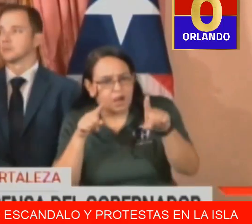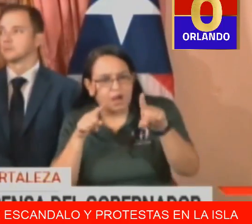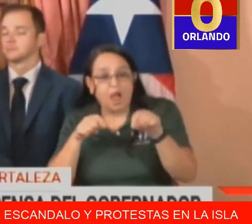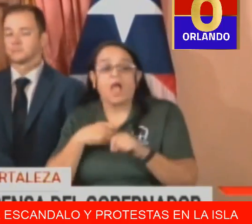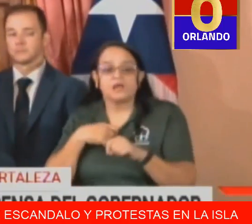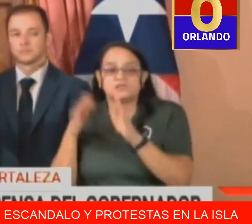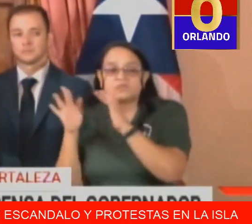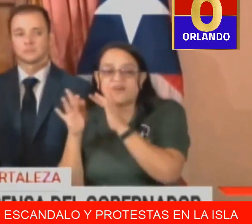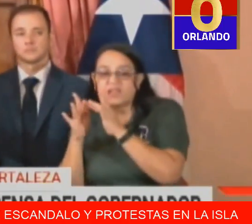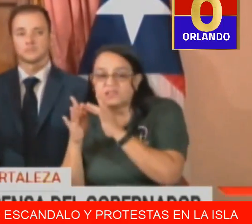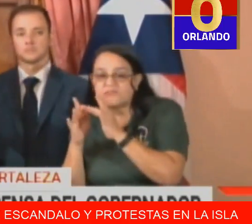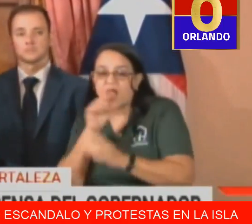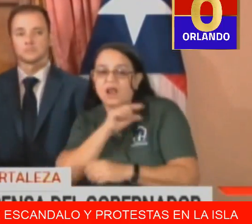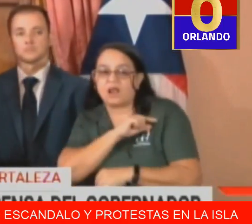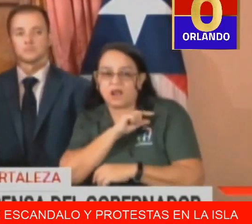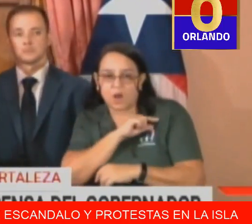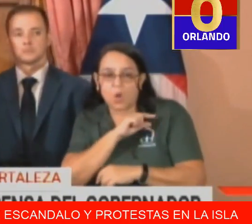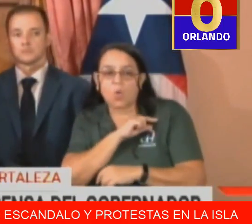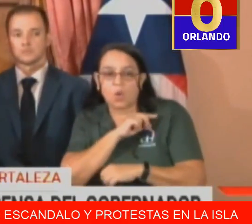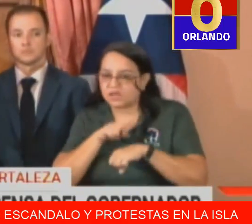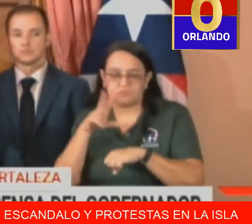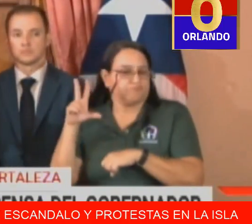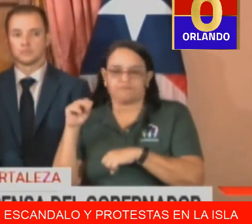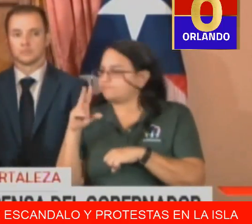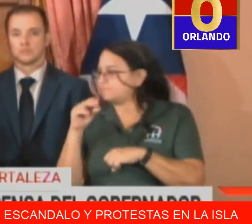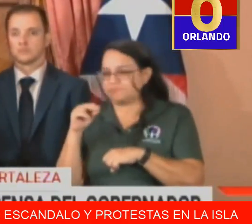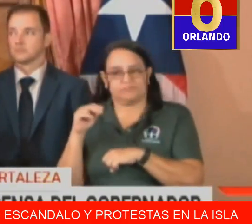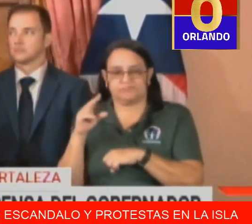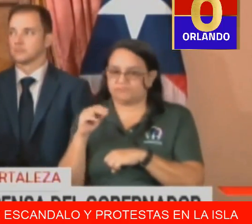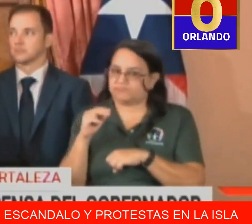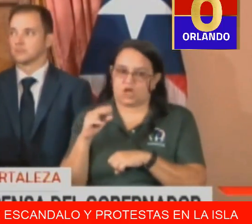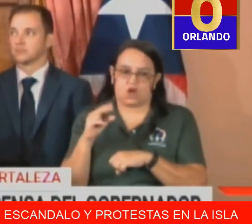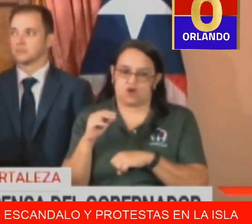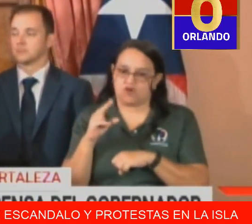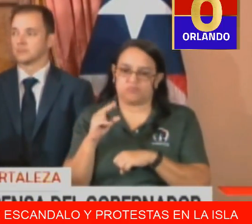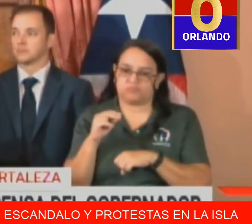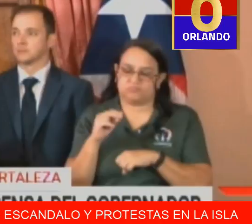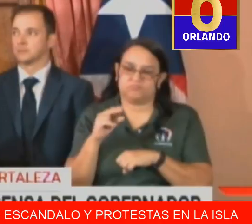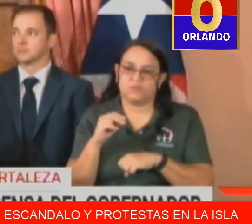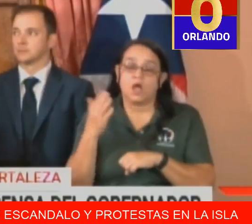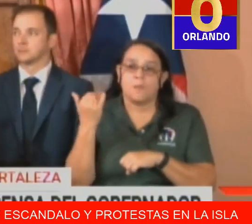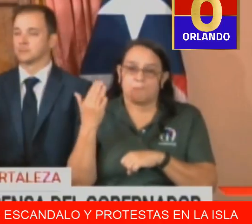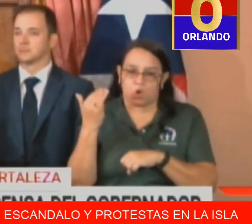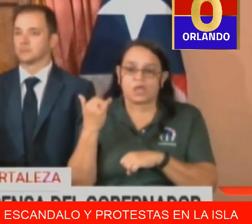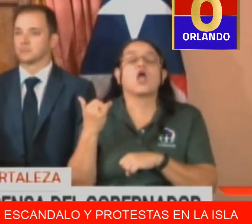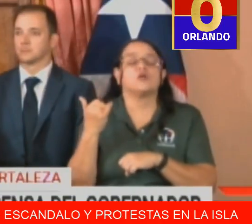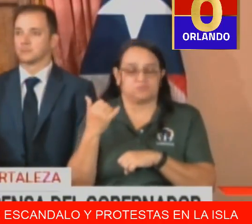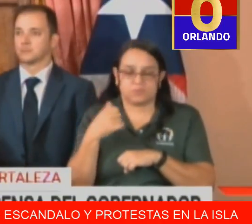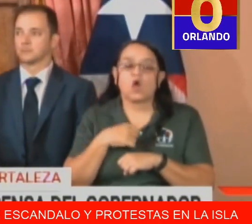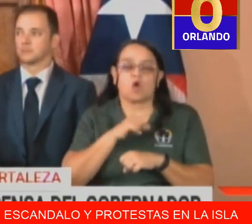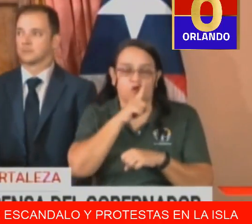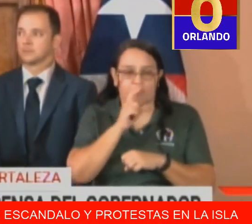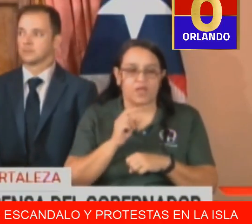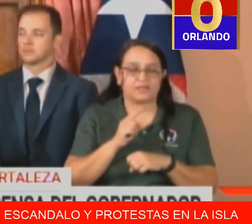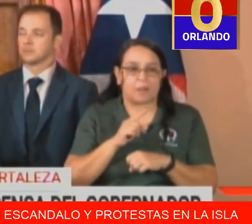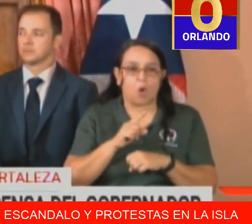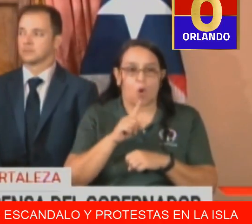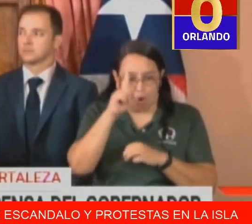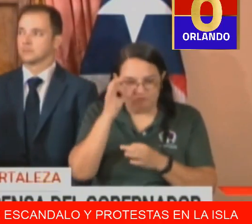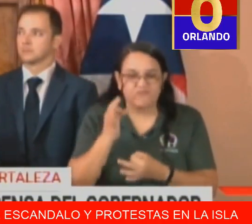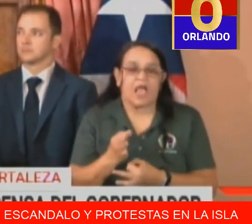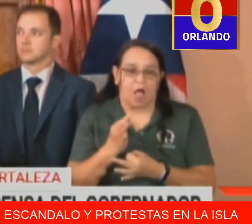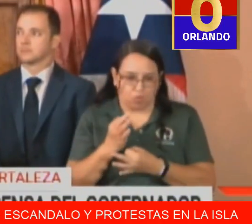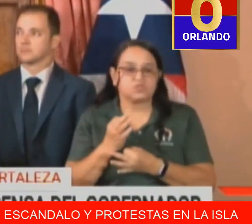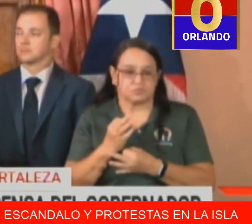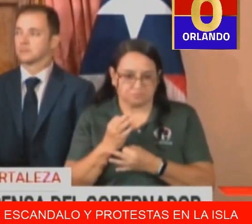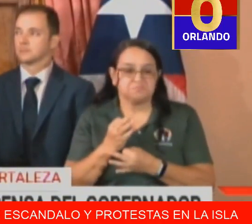Guardia Nacional a raíz de la intensificación de las protestas? No, y porque, de nuevo, entendemos y confiamos en la policía, en el esfuerzo que ha estado